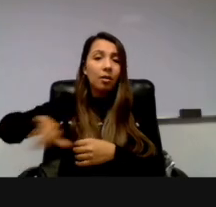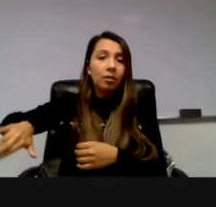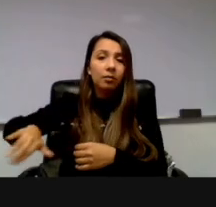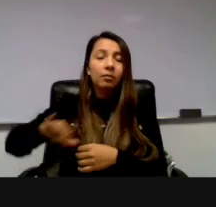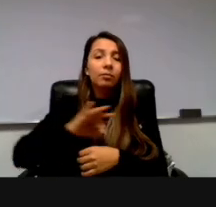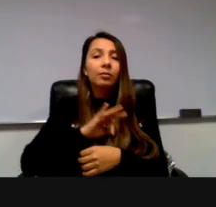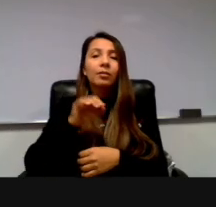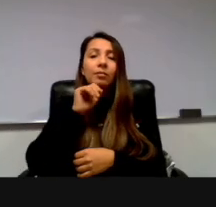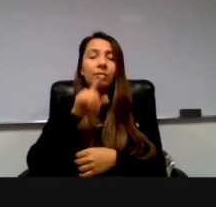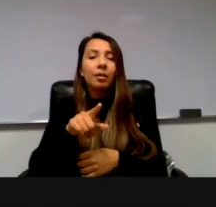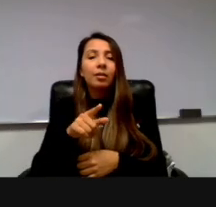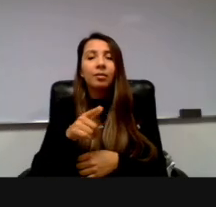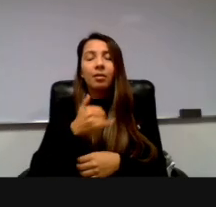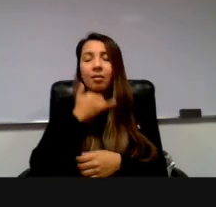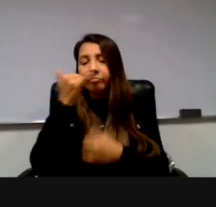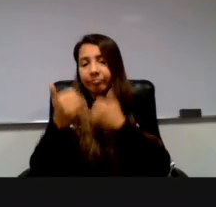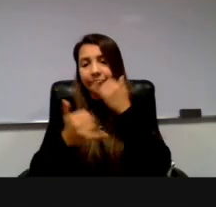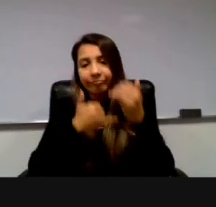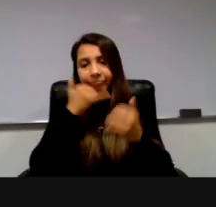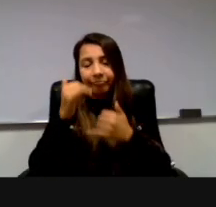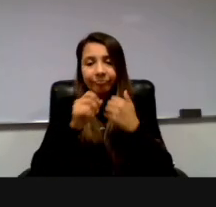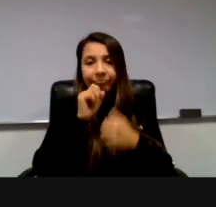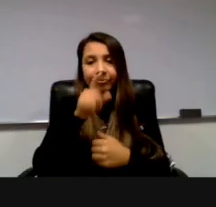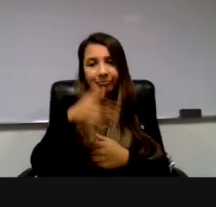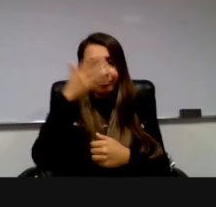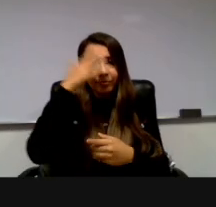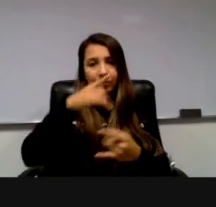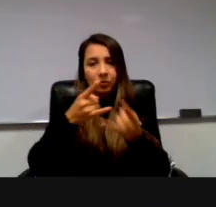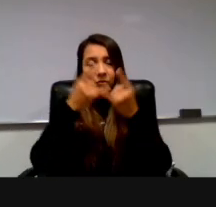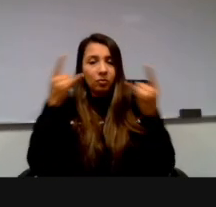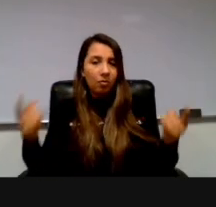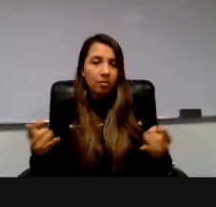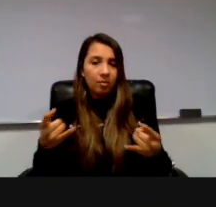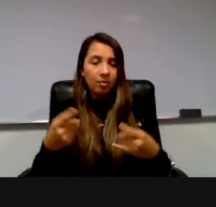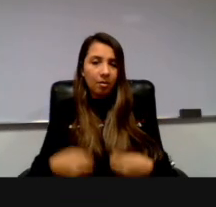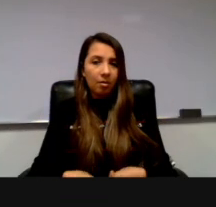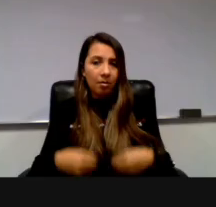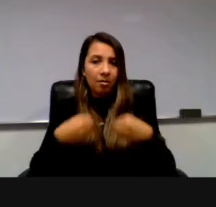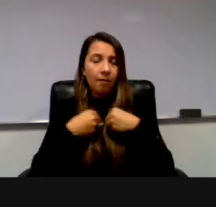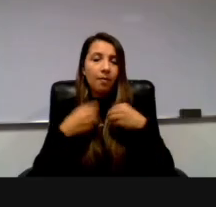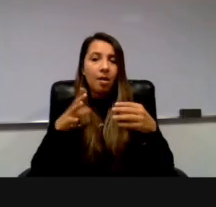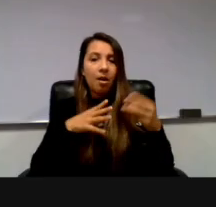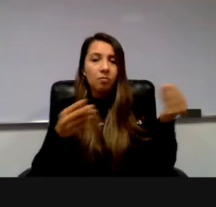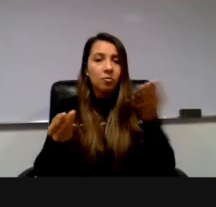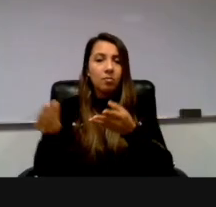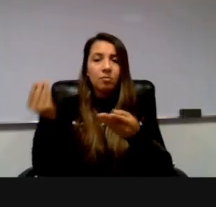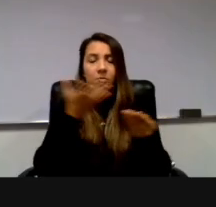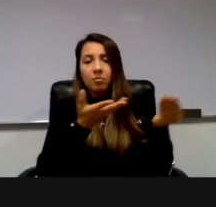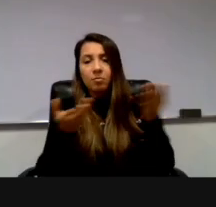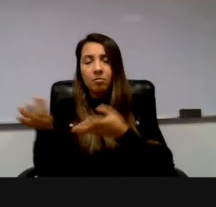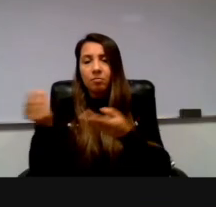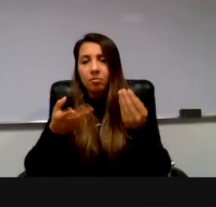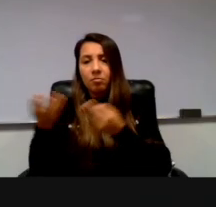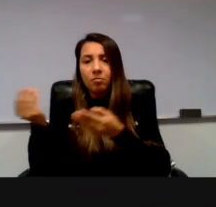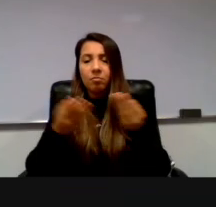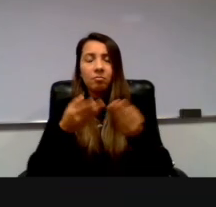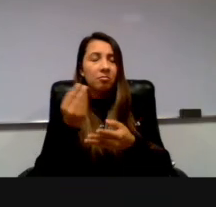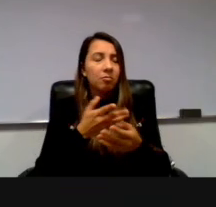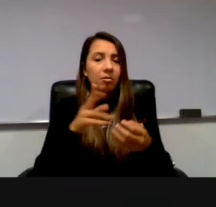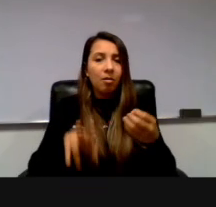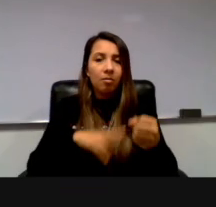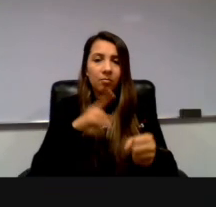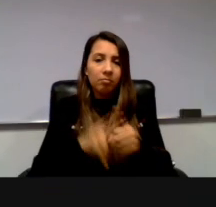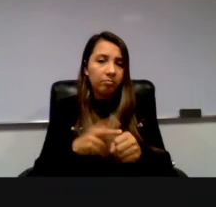ya sabemos que a lo largo de la historia de la vida en la Tierra, la transferencia horizontal, pues ha ocurrido, ¿no? Y ha ocurrido con